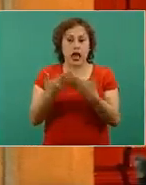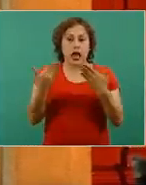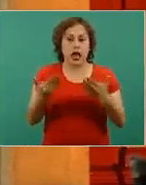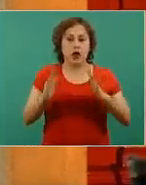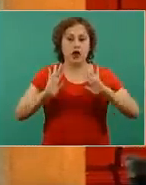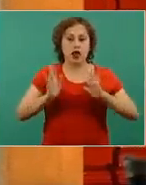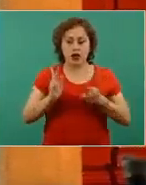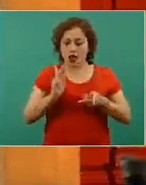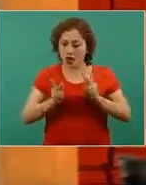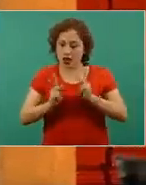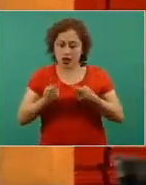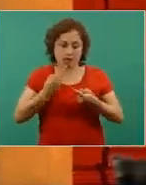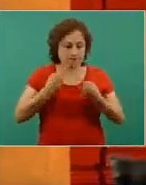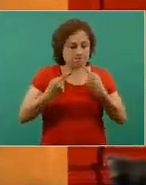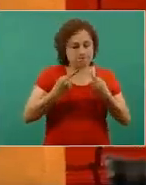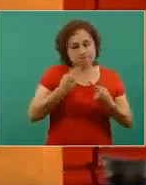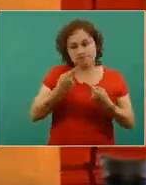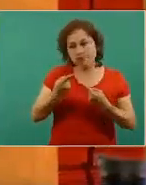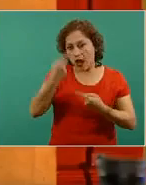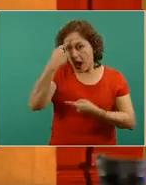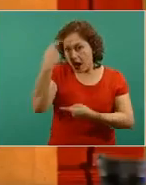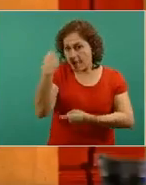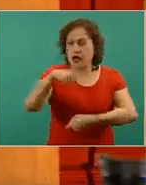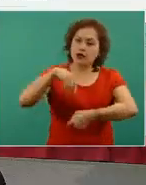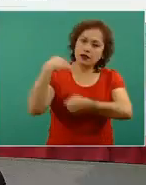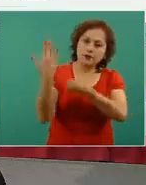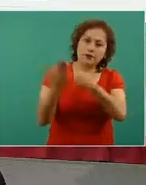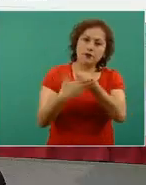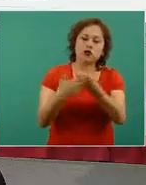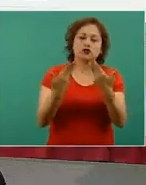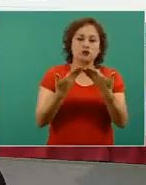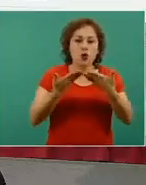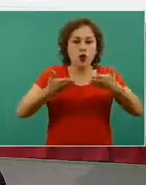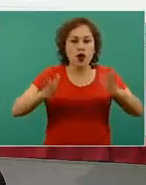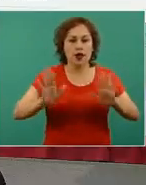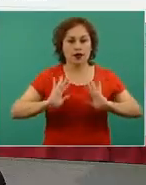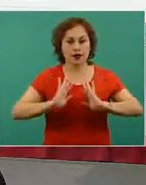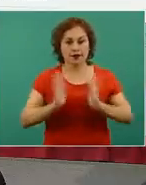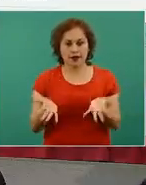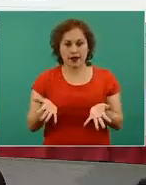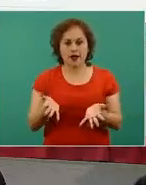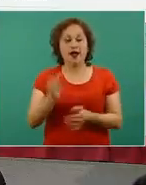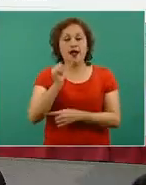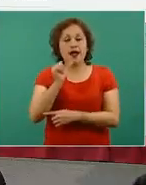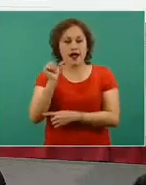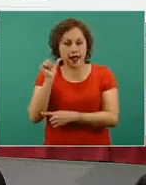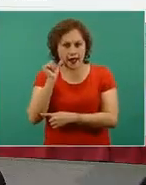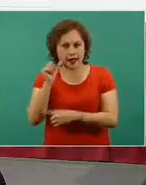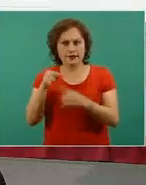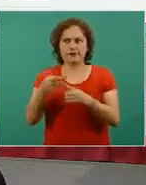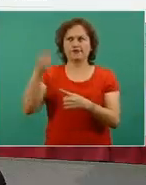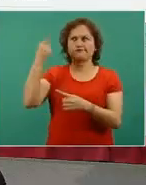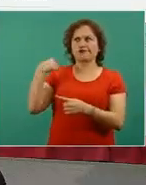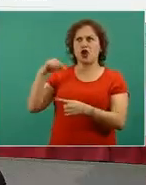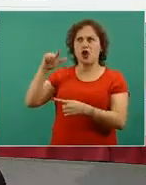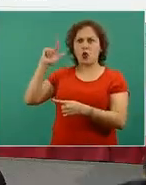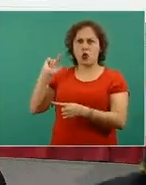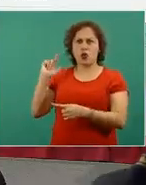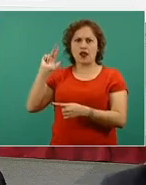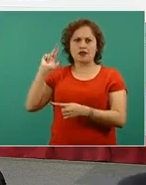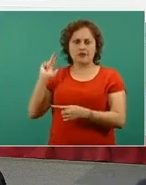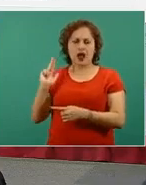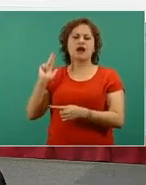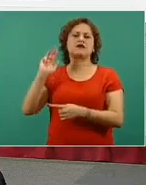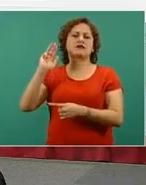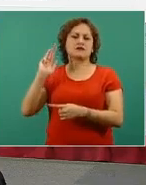para reabrir el sistema educativo. Ayer y durante la semana hemos comentado mucho la lógica de